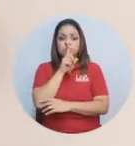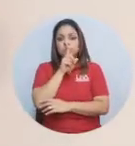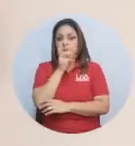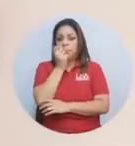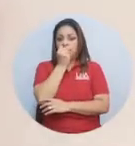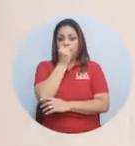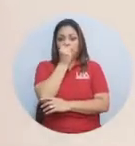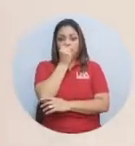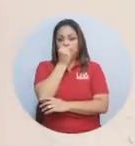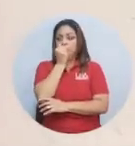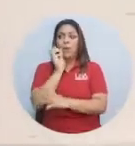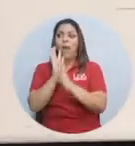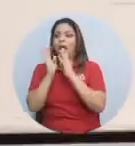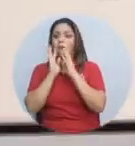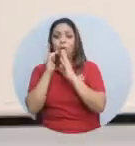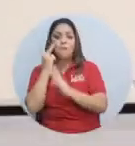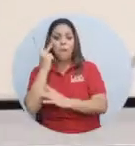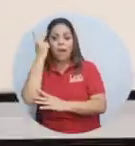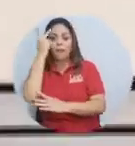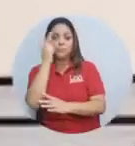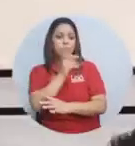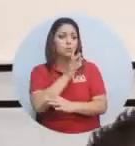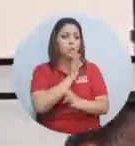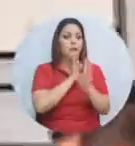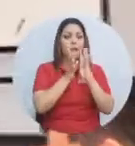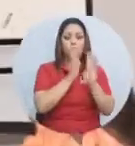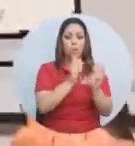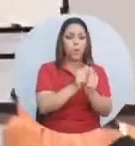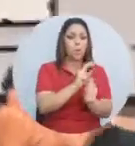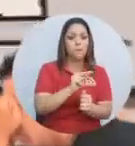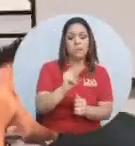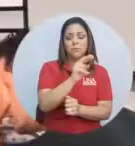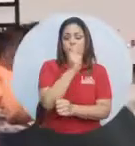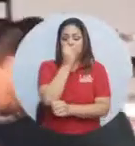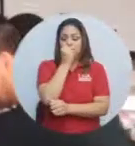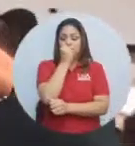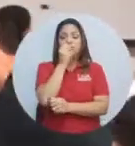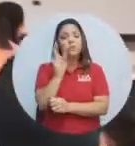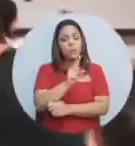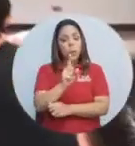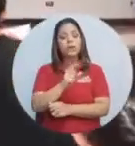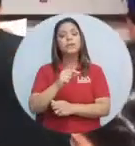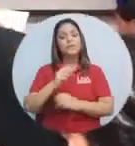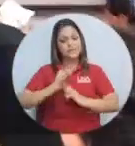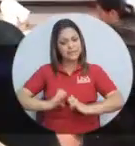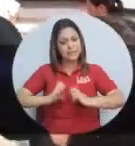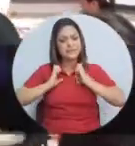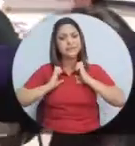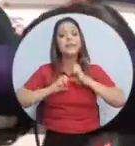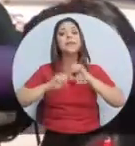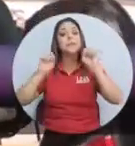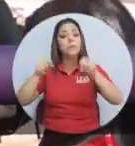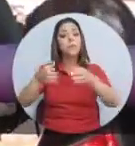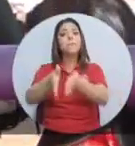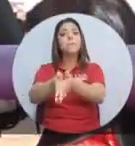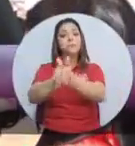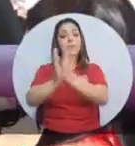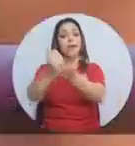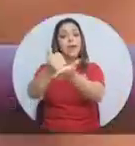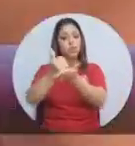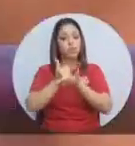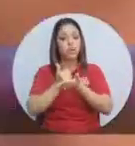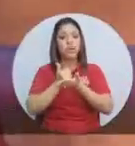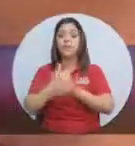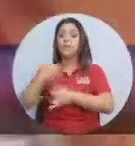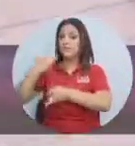con los compañeros, ya no le preguntamos a nadie, pero tenemos que recordarles que esto existe y se puede pedir ayuda. La institución tiene mucho que